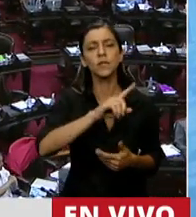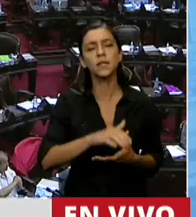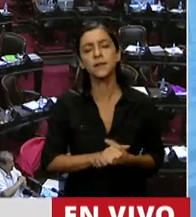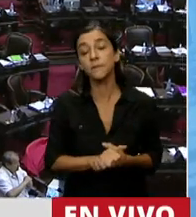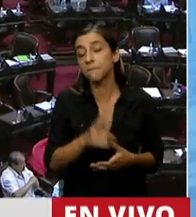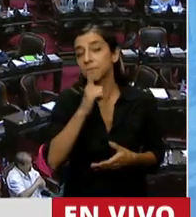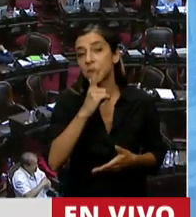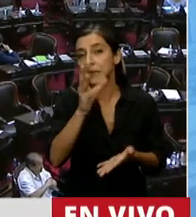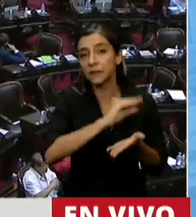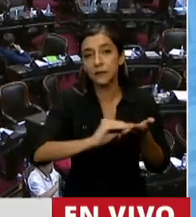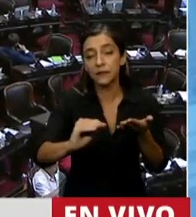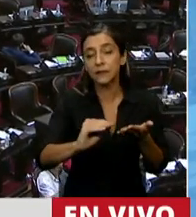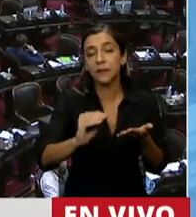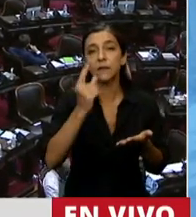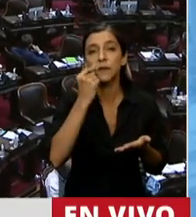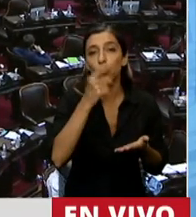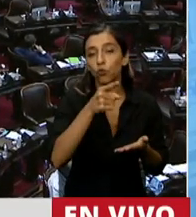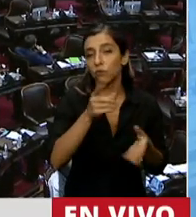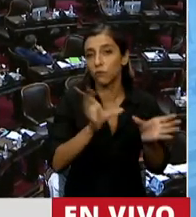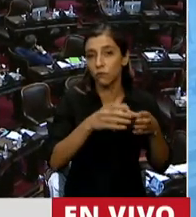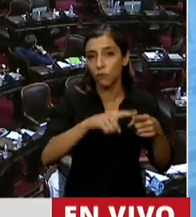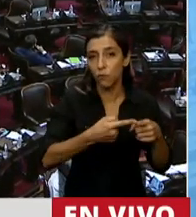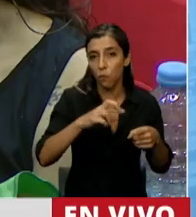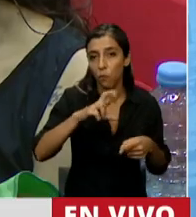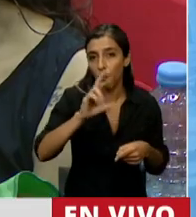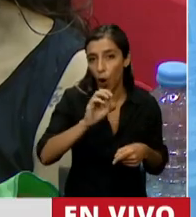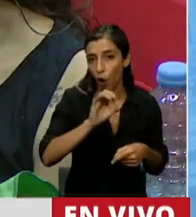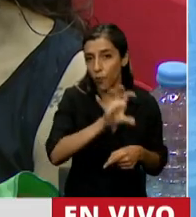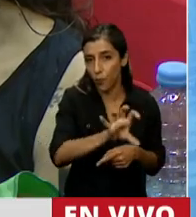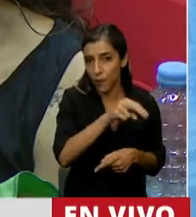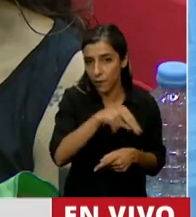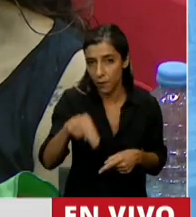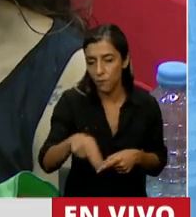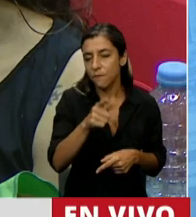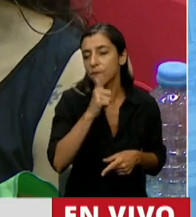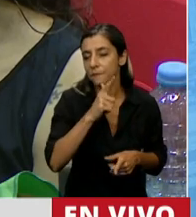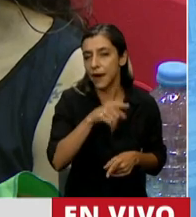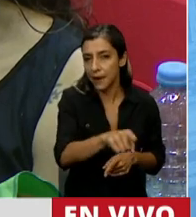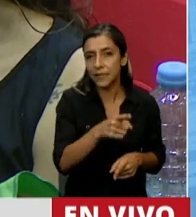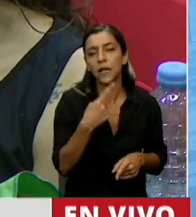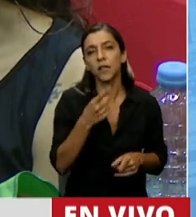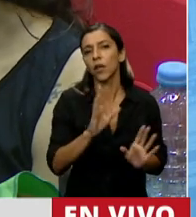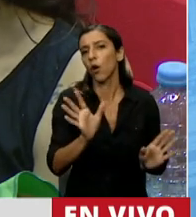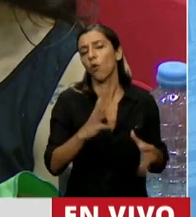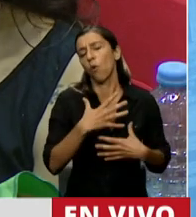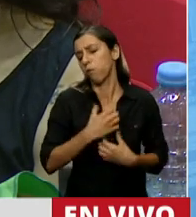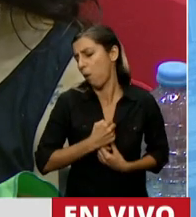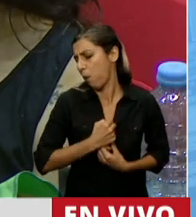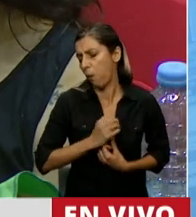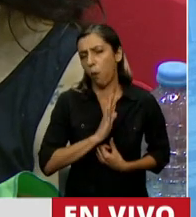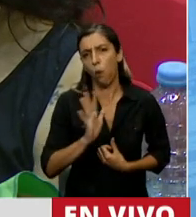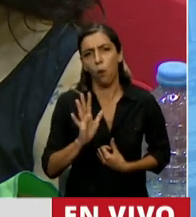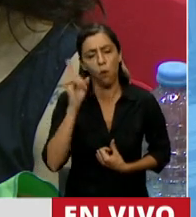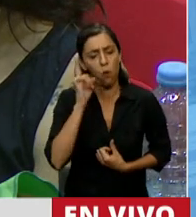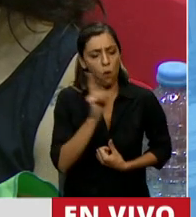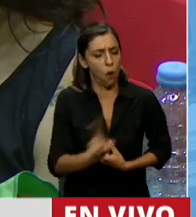un diputado del PRO de Neuquén, refirió a que él estaba indignado porque veía que en su propio bloque